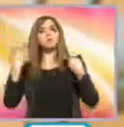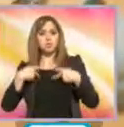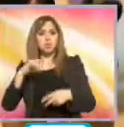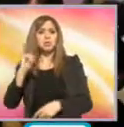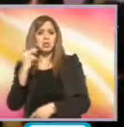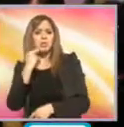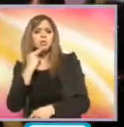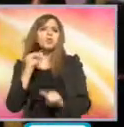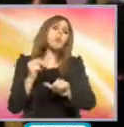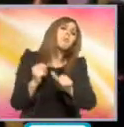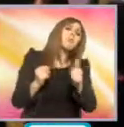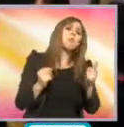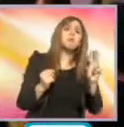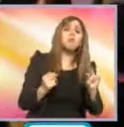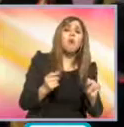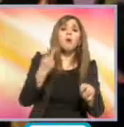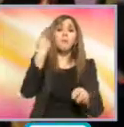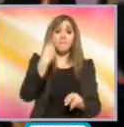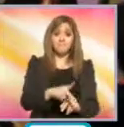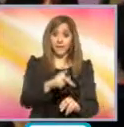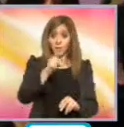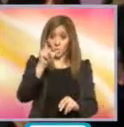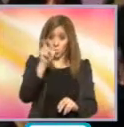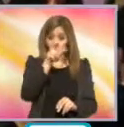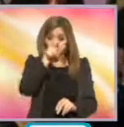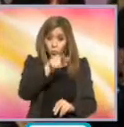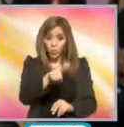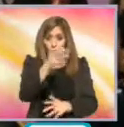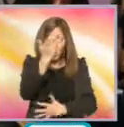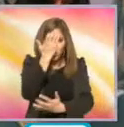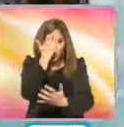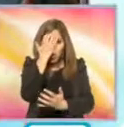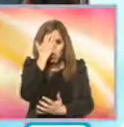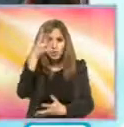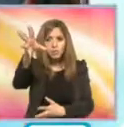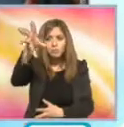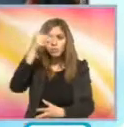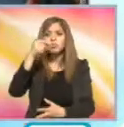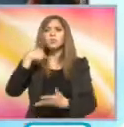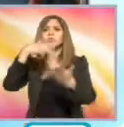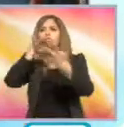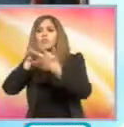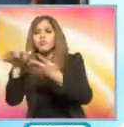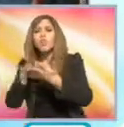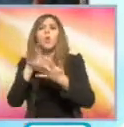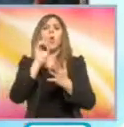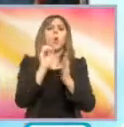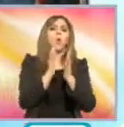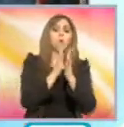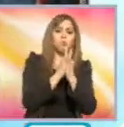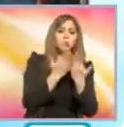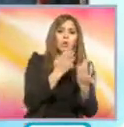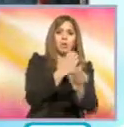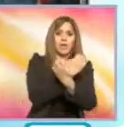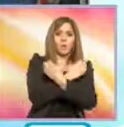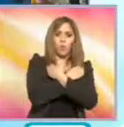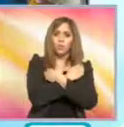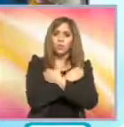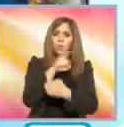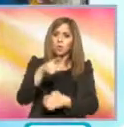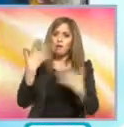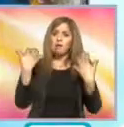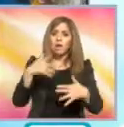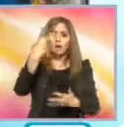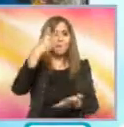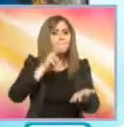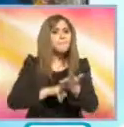allá de esos conocimientos que además es un privilegio tener acceso a conocimientos, tener acceso a educación es un privilegio y no lo estamos dejando de ver,